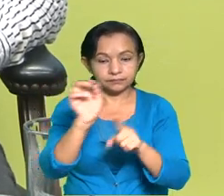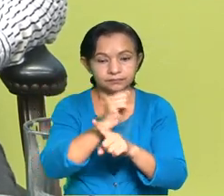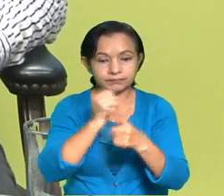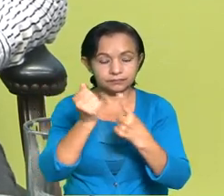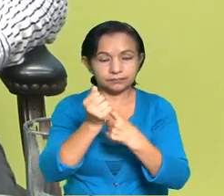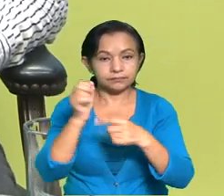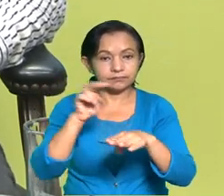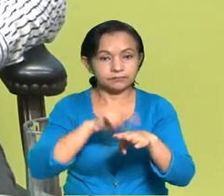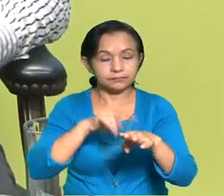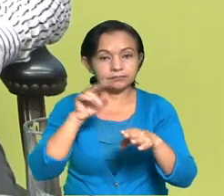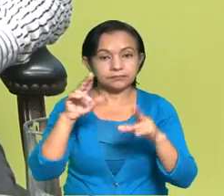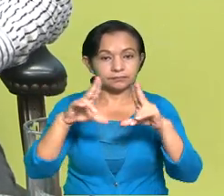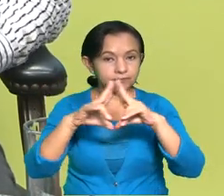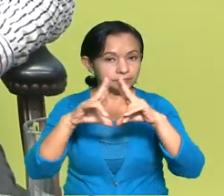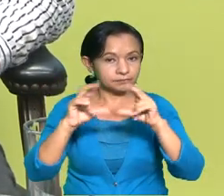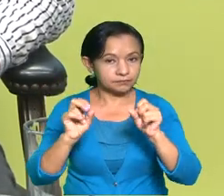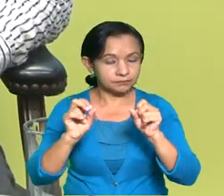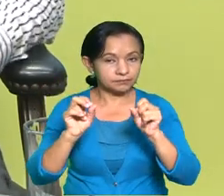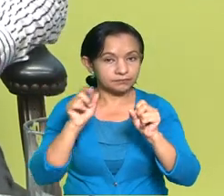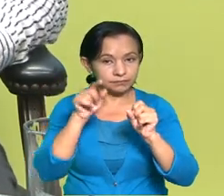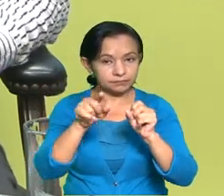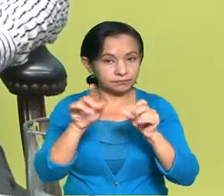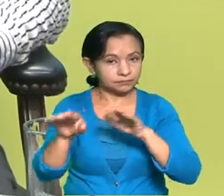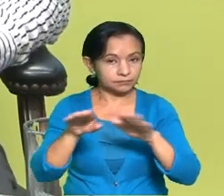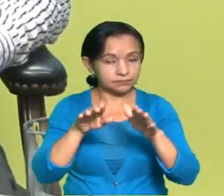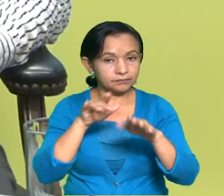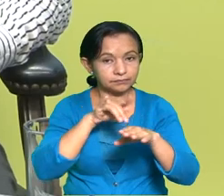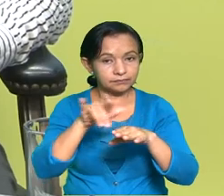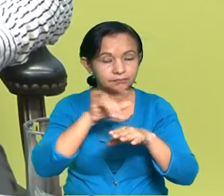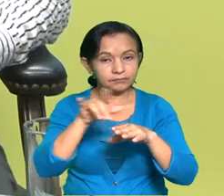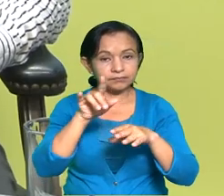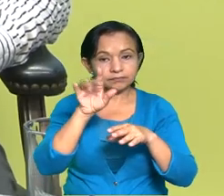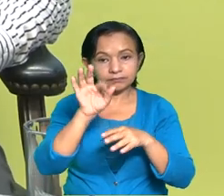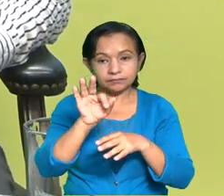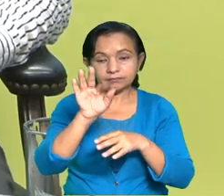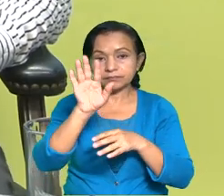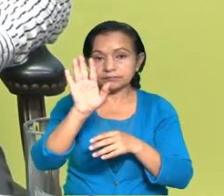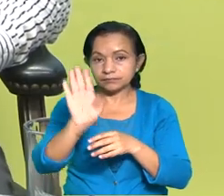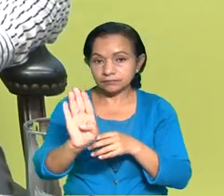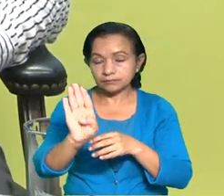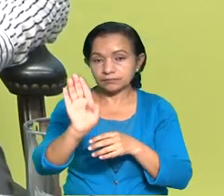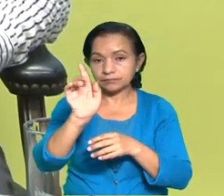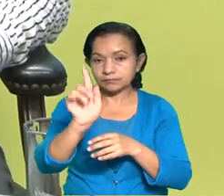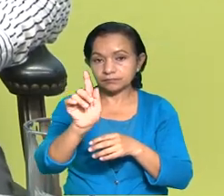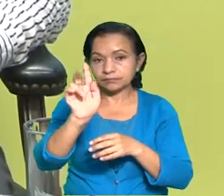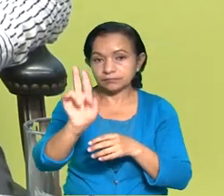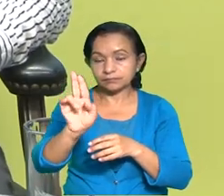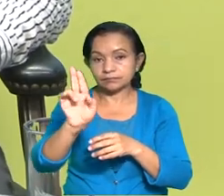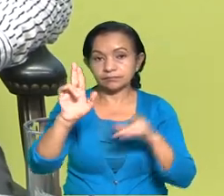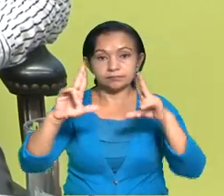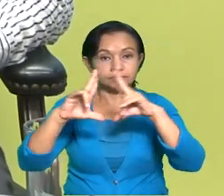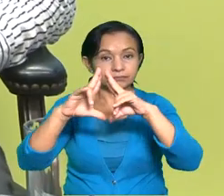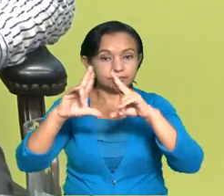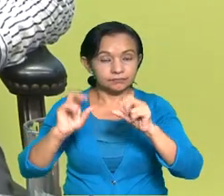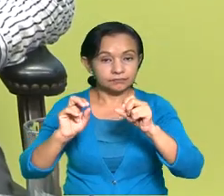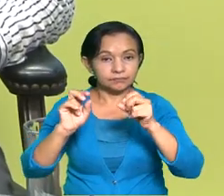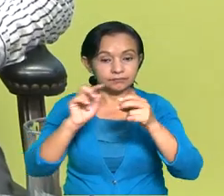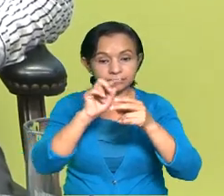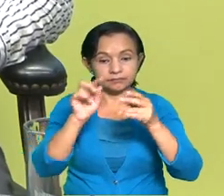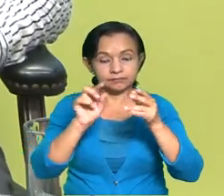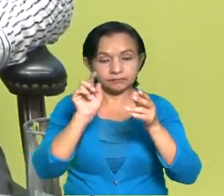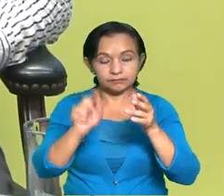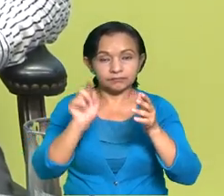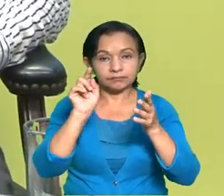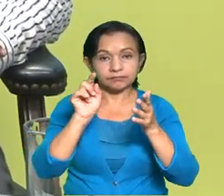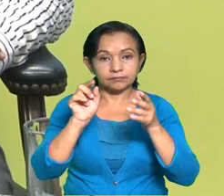Parlamentario de Nicaragua. Y usted nos puede buscar en el buscador de Facebook como Canal Parlamentario de Nicaragua y darle